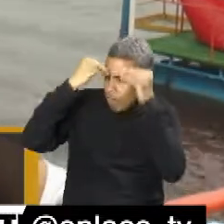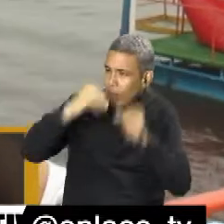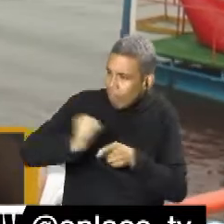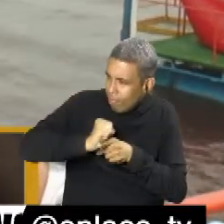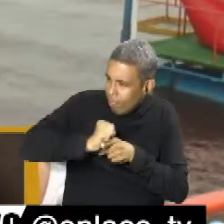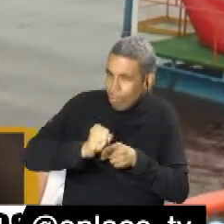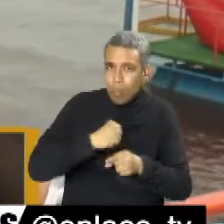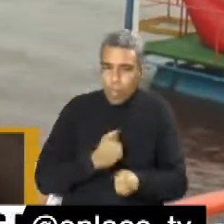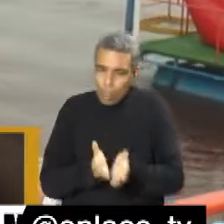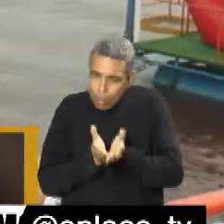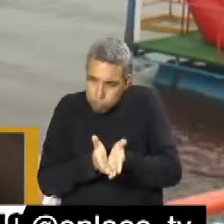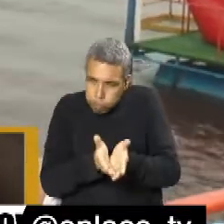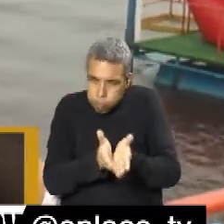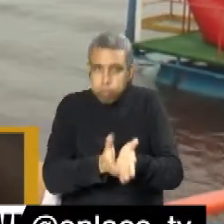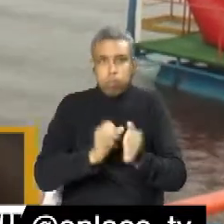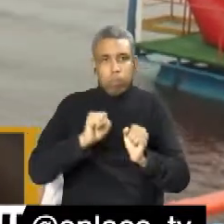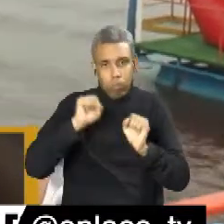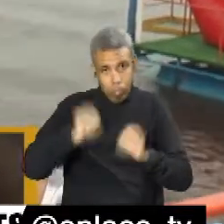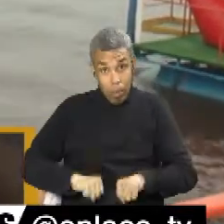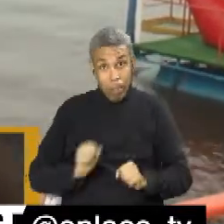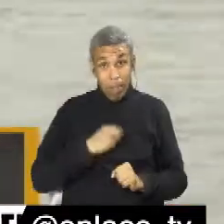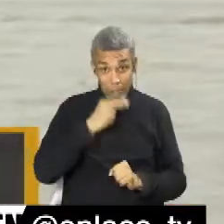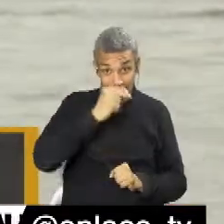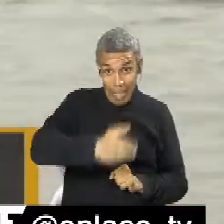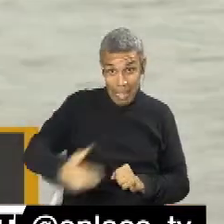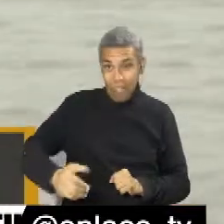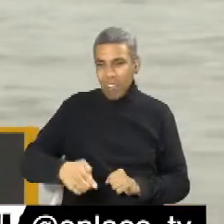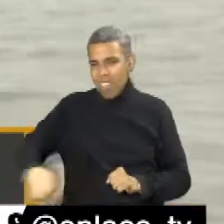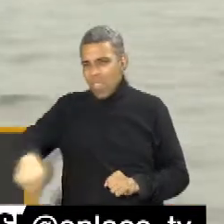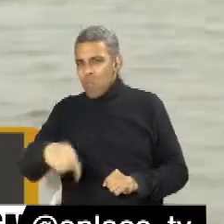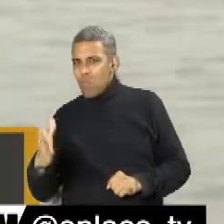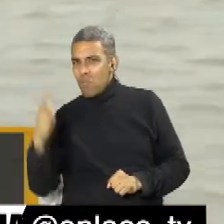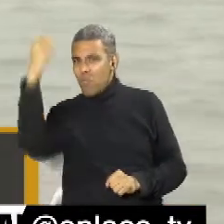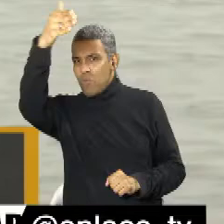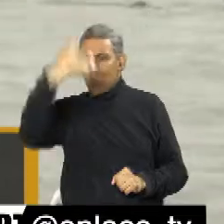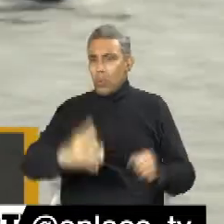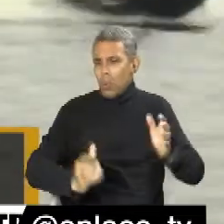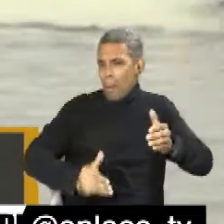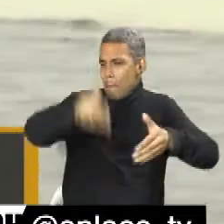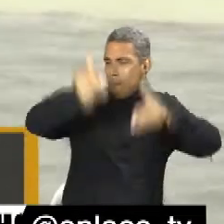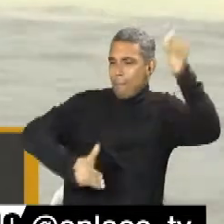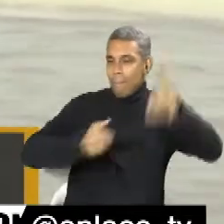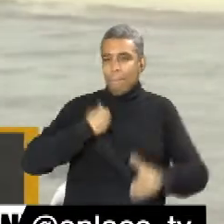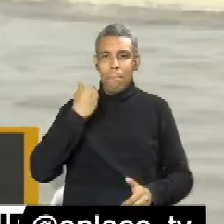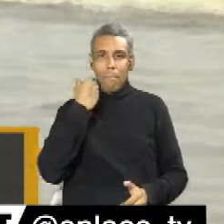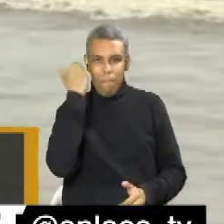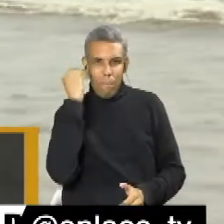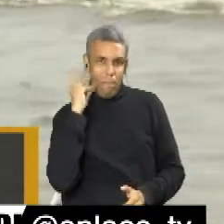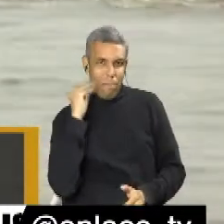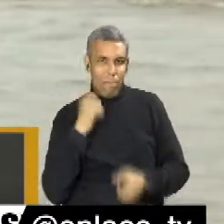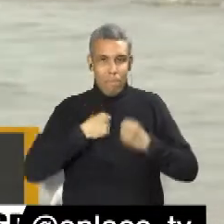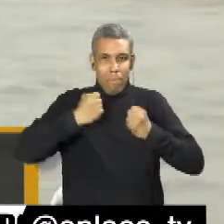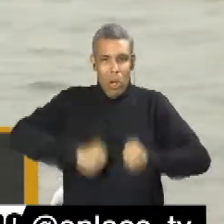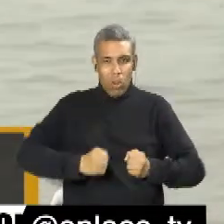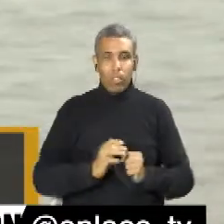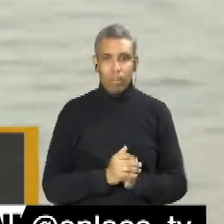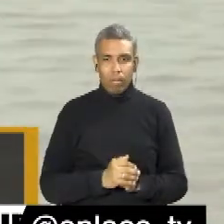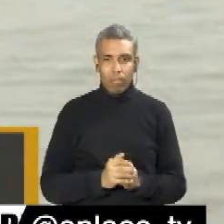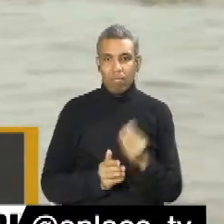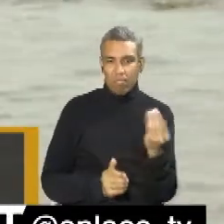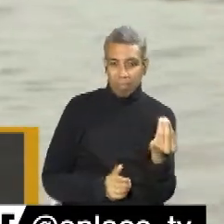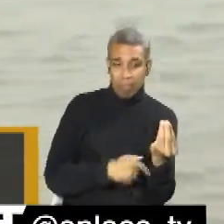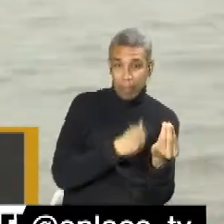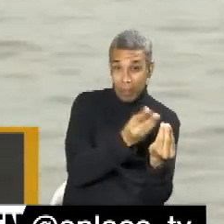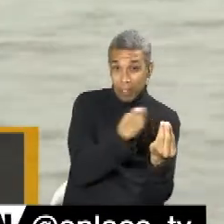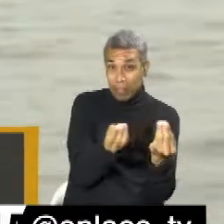las competencias de nuestro semillero, nuestras futuras promesas. Luego viene la categoría en motos de